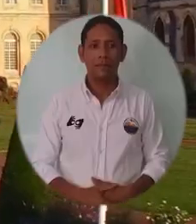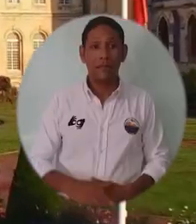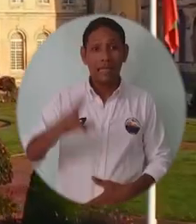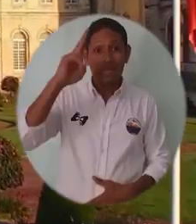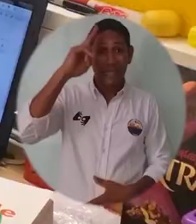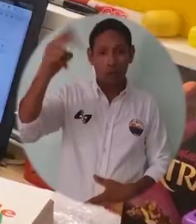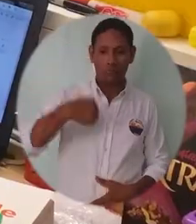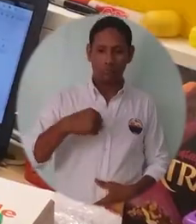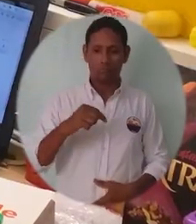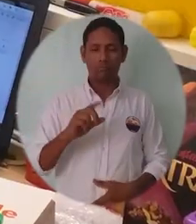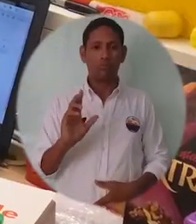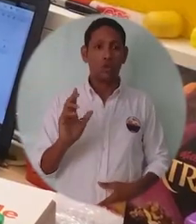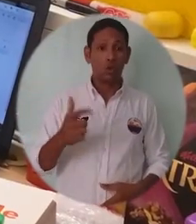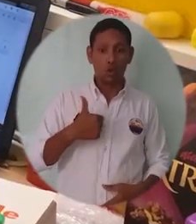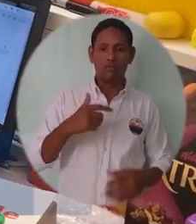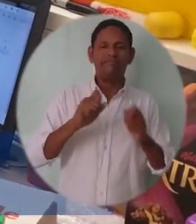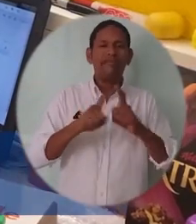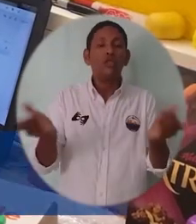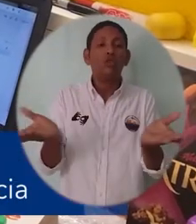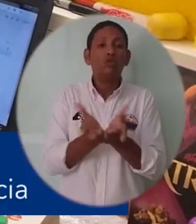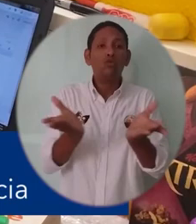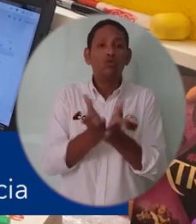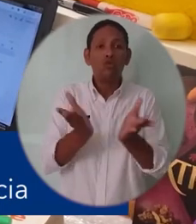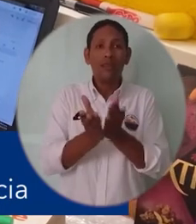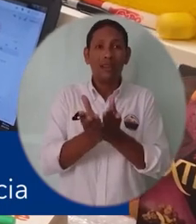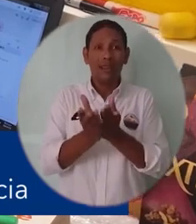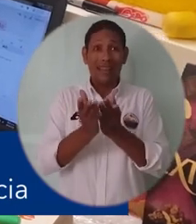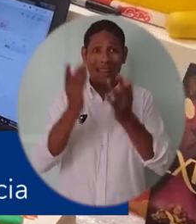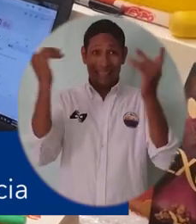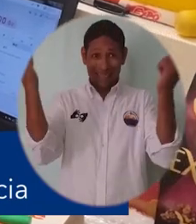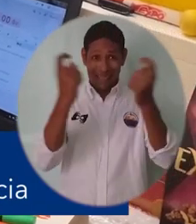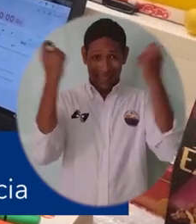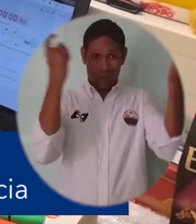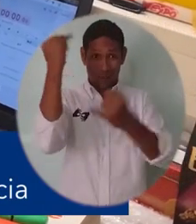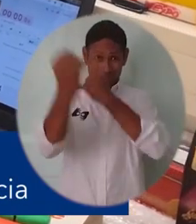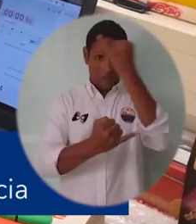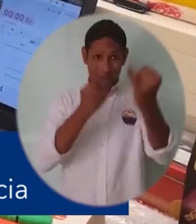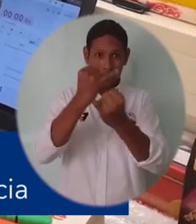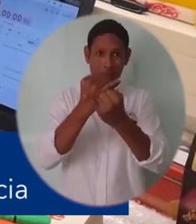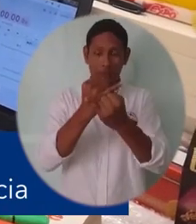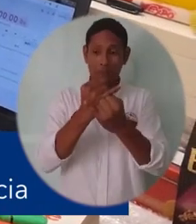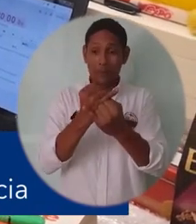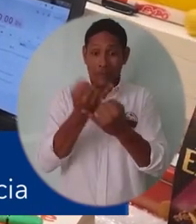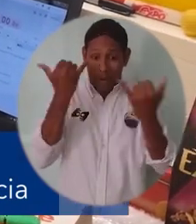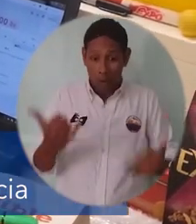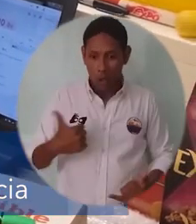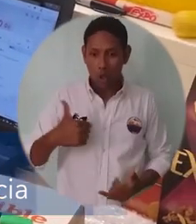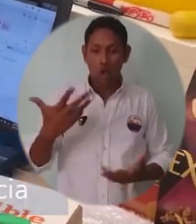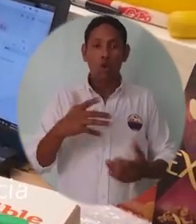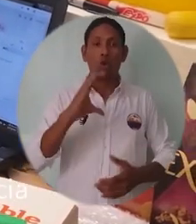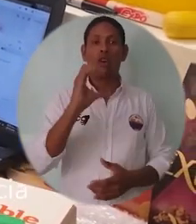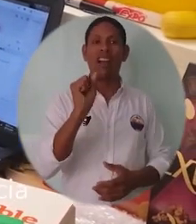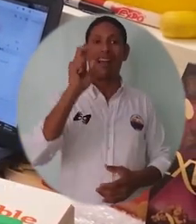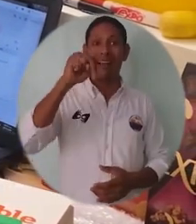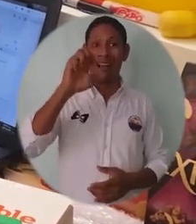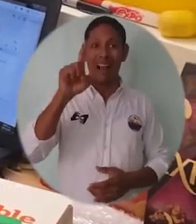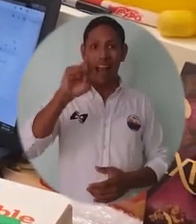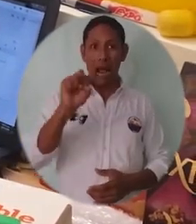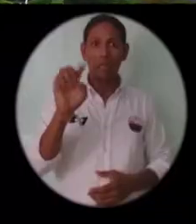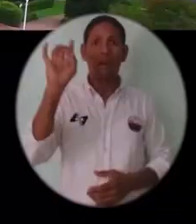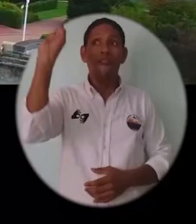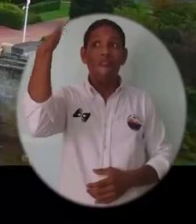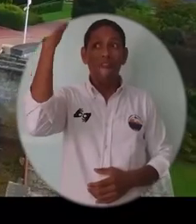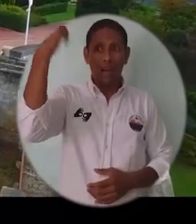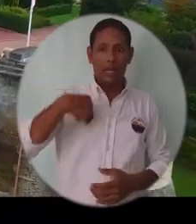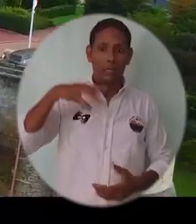Saludo. Mi nombre es Luis Vallecilla, soy estudiante de negocios internacionales y actualmente me encuentro en la ciudad de Caen, en